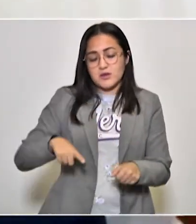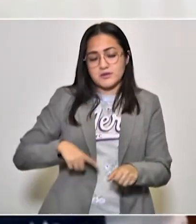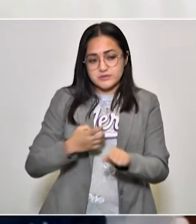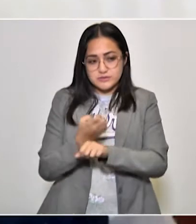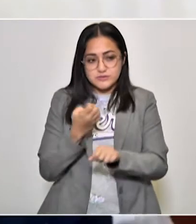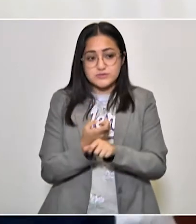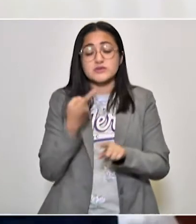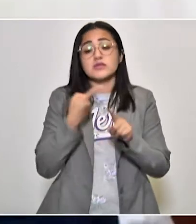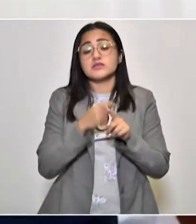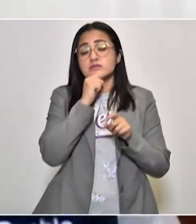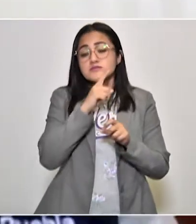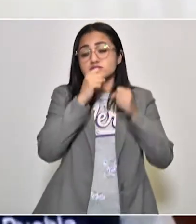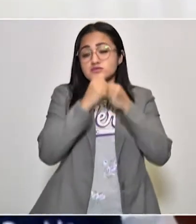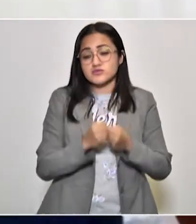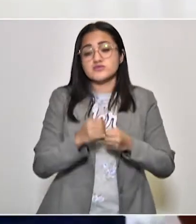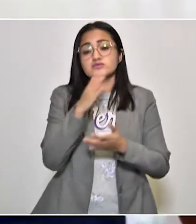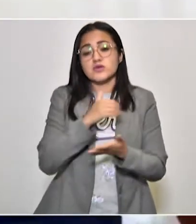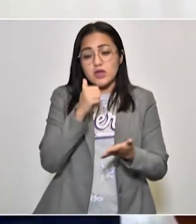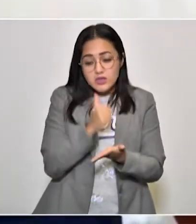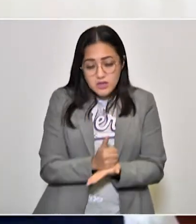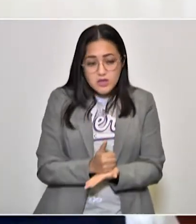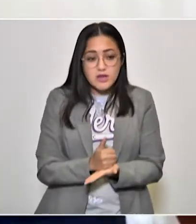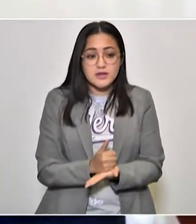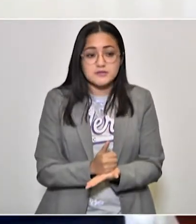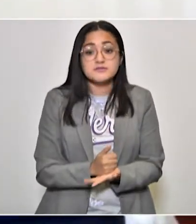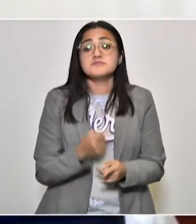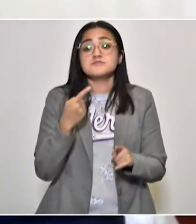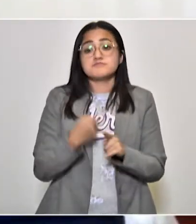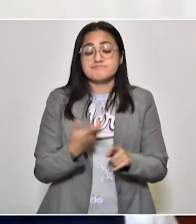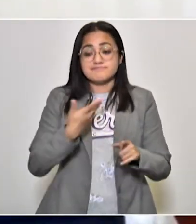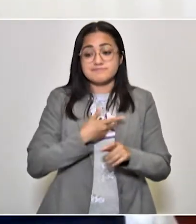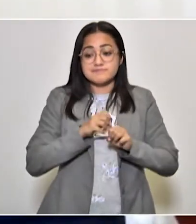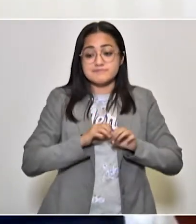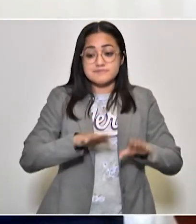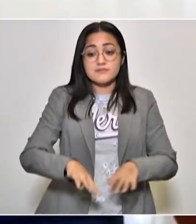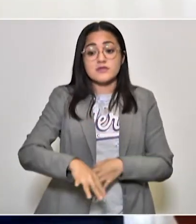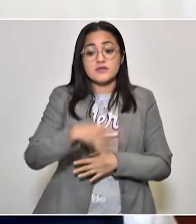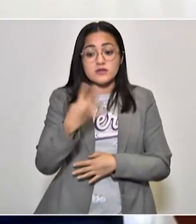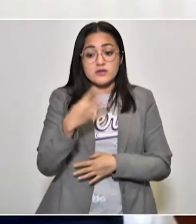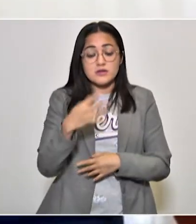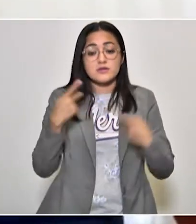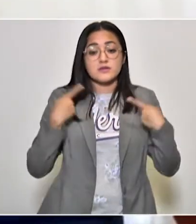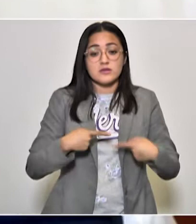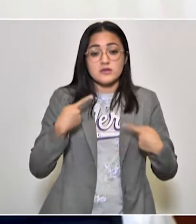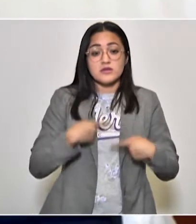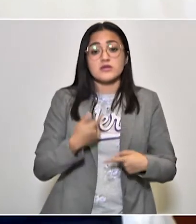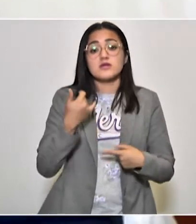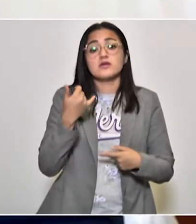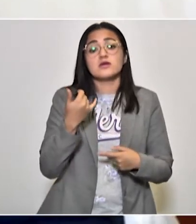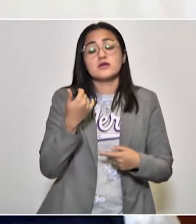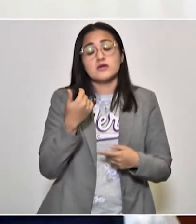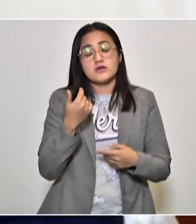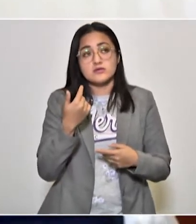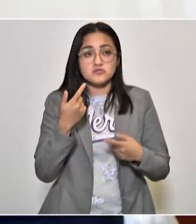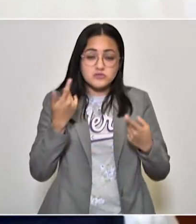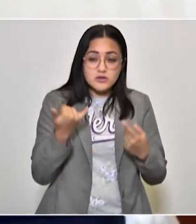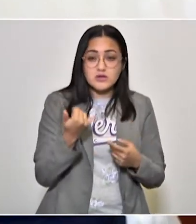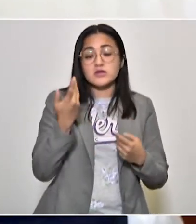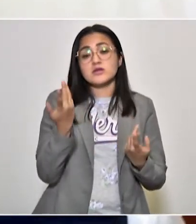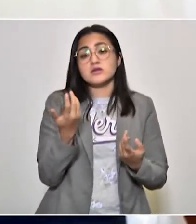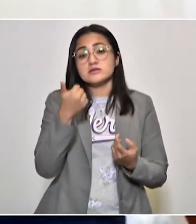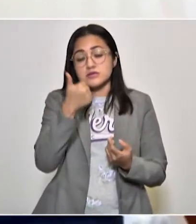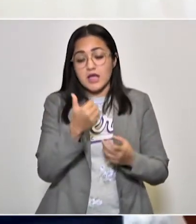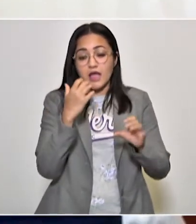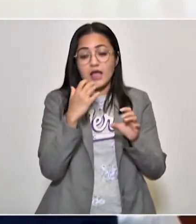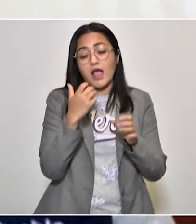caso de seguridad ciudadana tenemos el despliegue de 14 compañeros y 6 unidades en el ámbito de